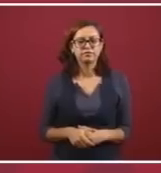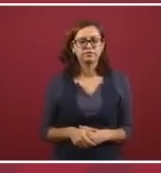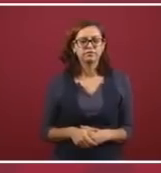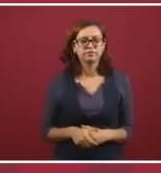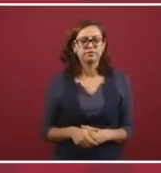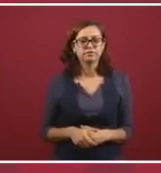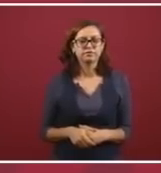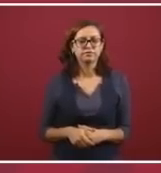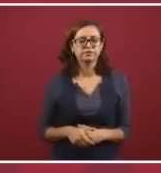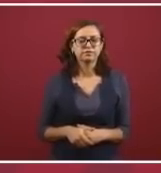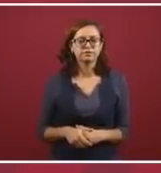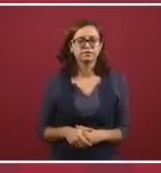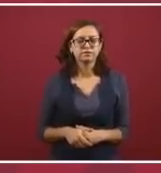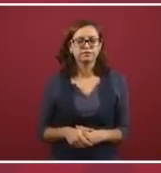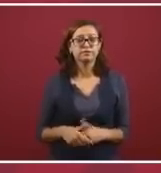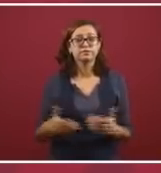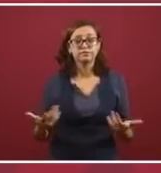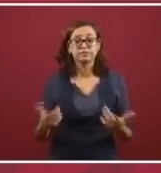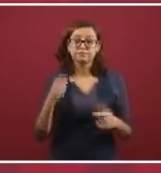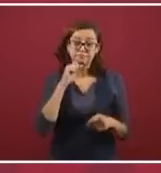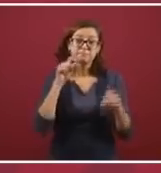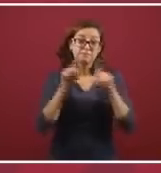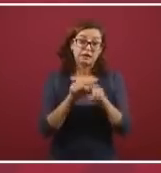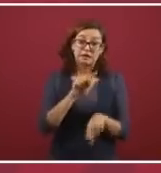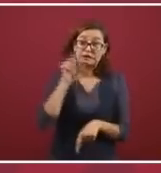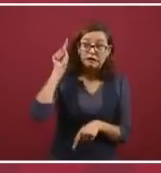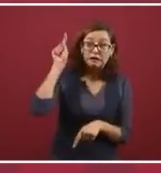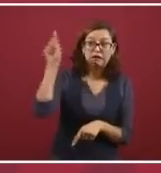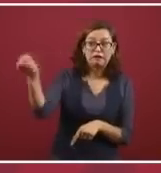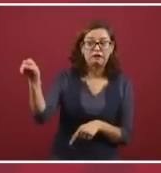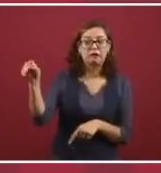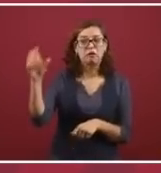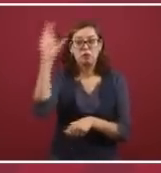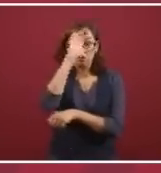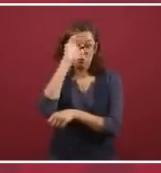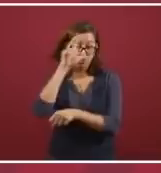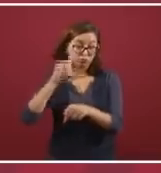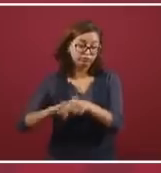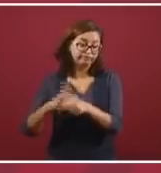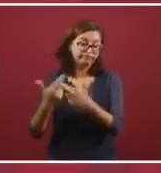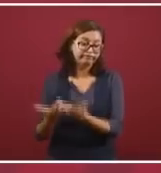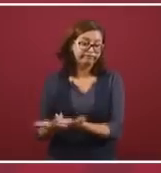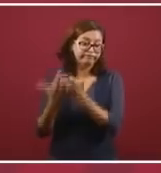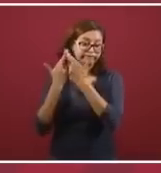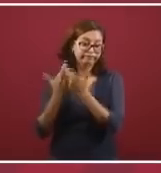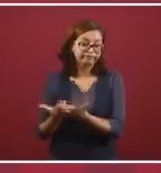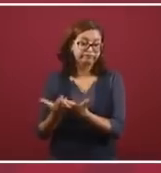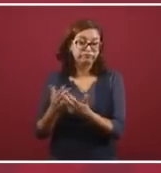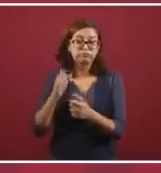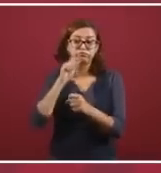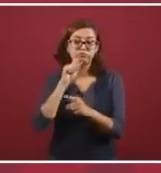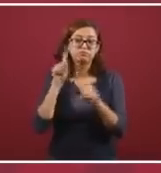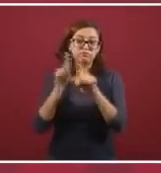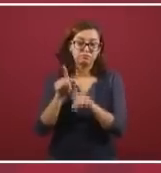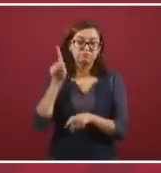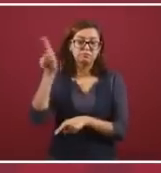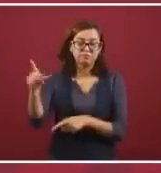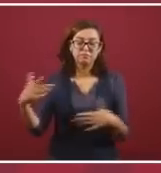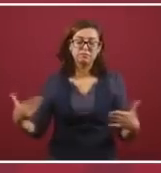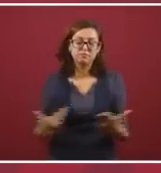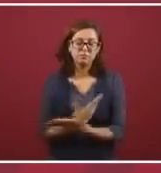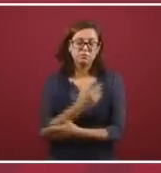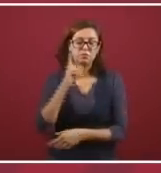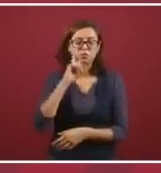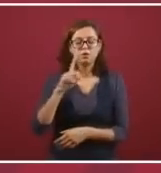además de su cultura, es la tierra de María Sabina.